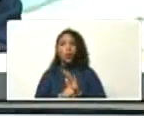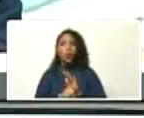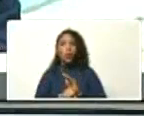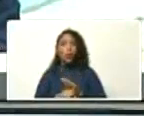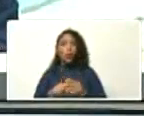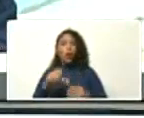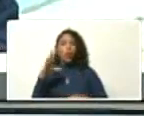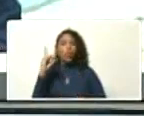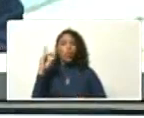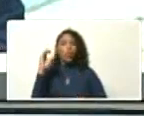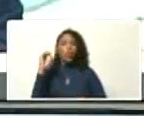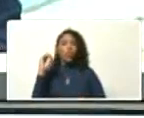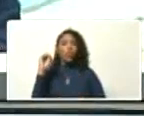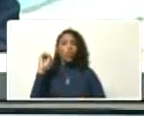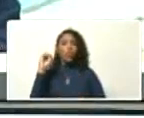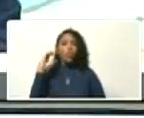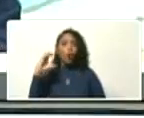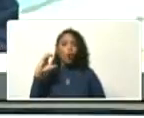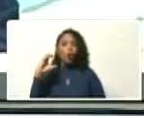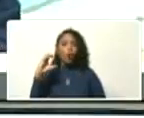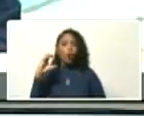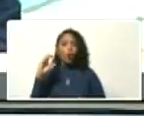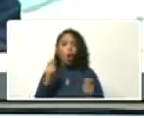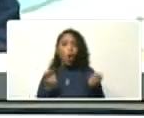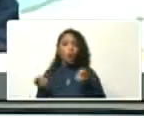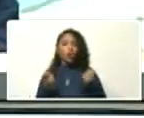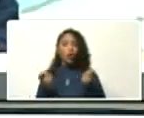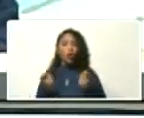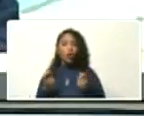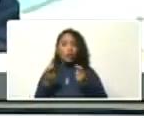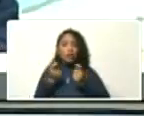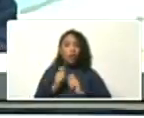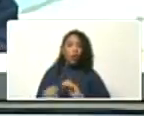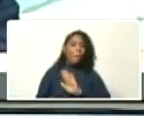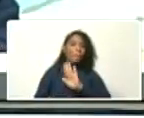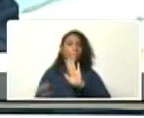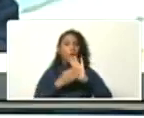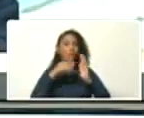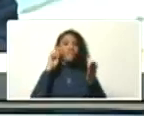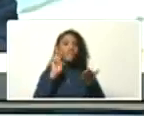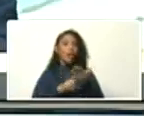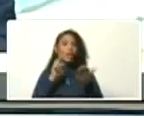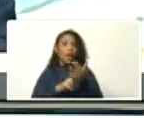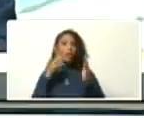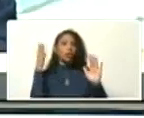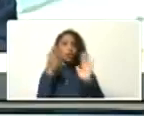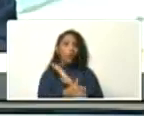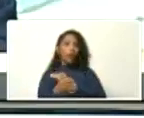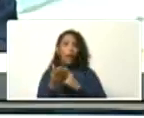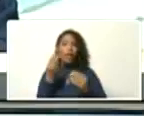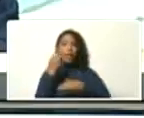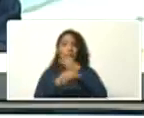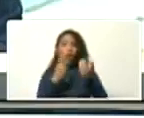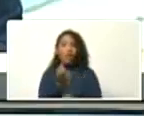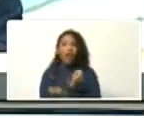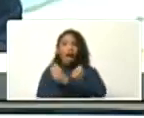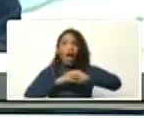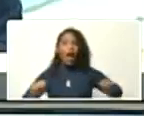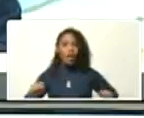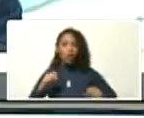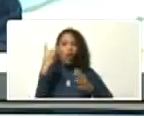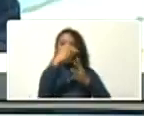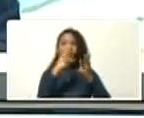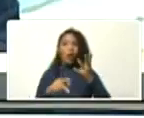dogmatismo que trataron de imponernos como verdades que llevaron al fracaso a varias generaciones